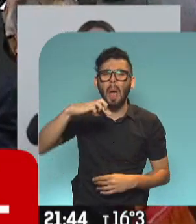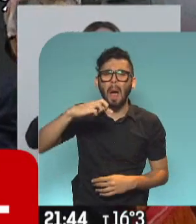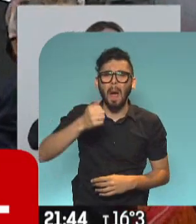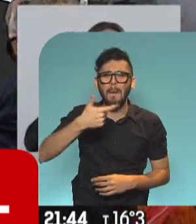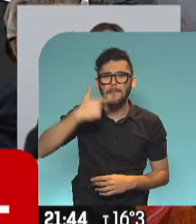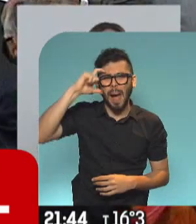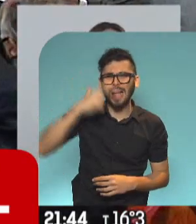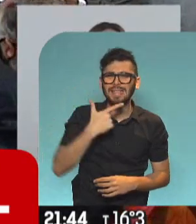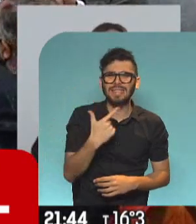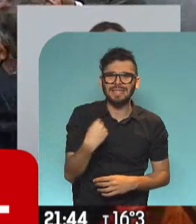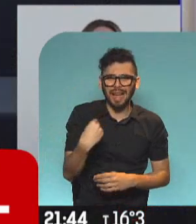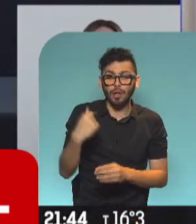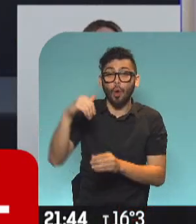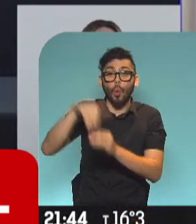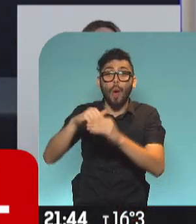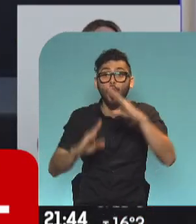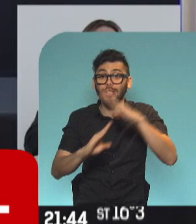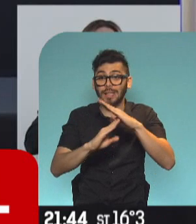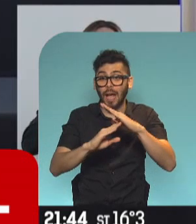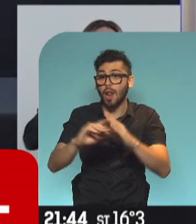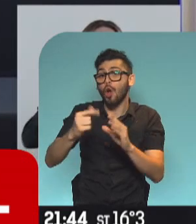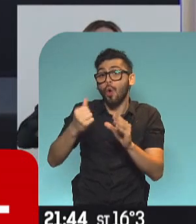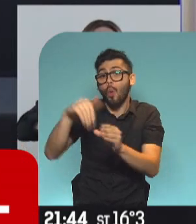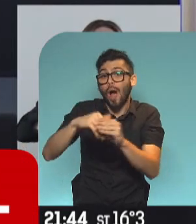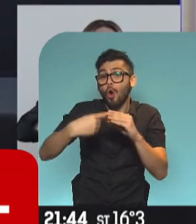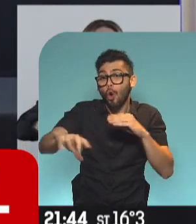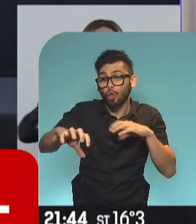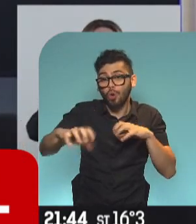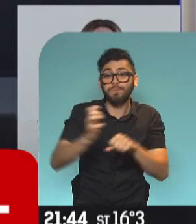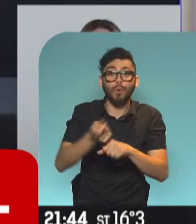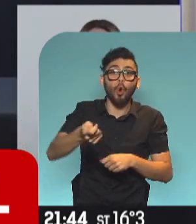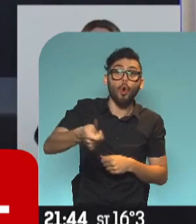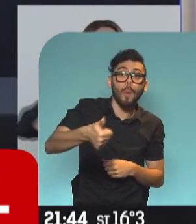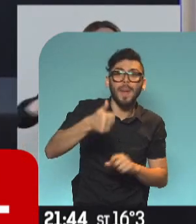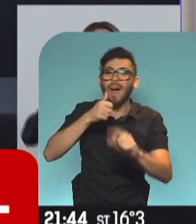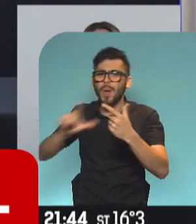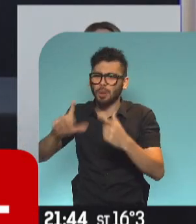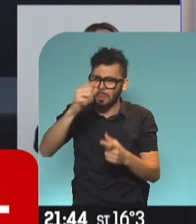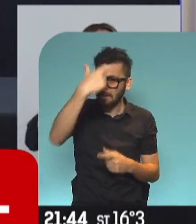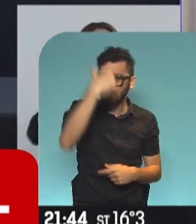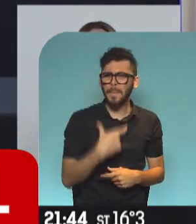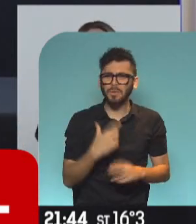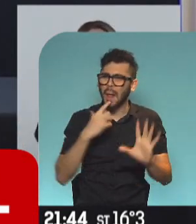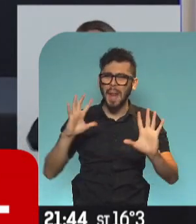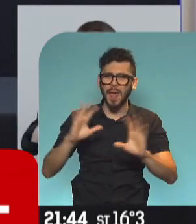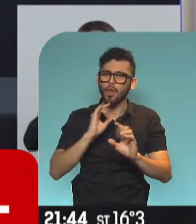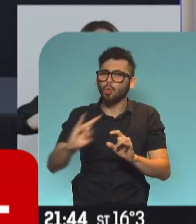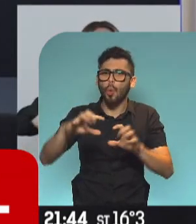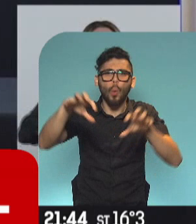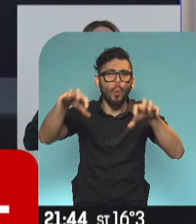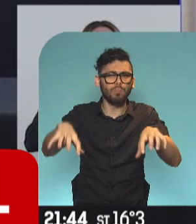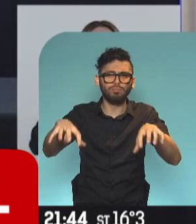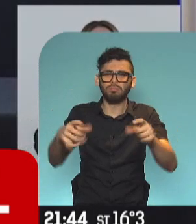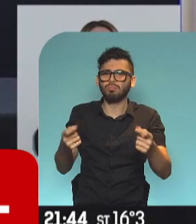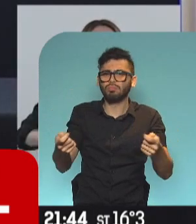Central y los distintos bancos. Es una operación de compra y venta que es una cuestión de ellos, no la hace el usuario, es una cuestión de ellos. Bueno,